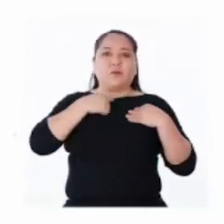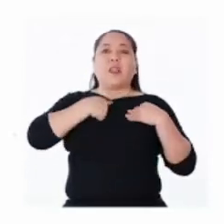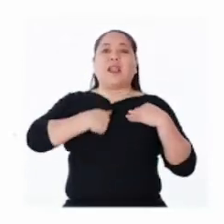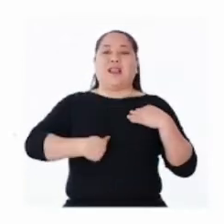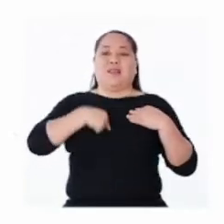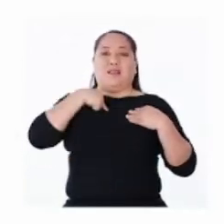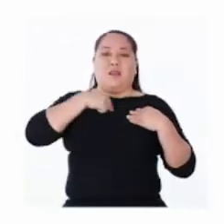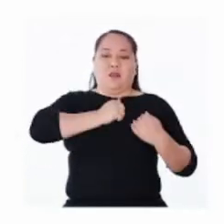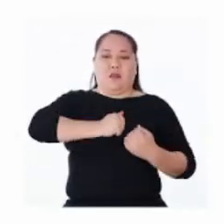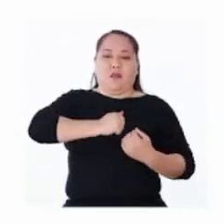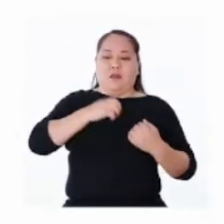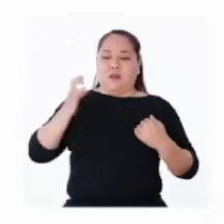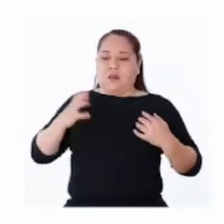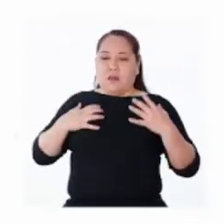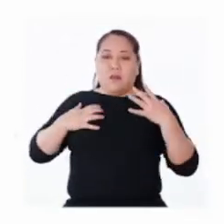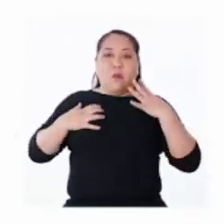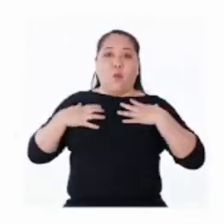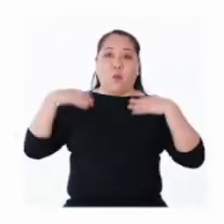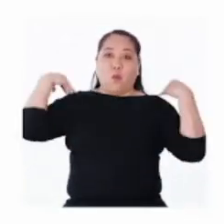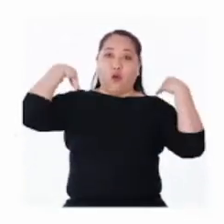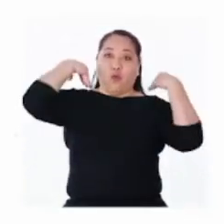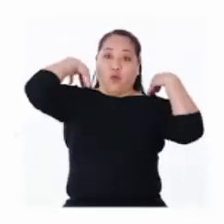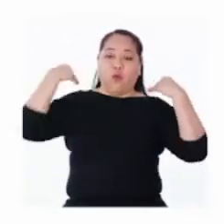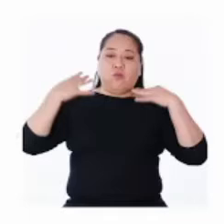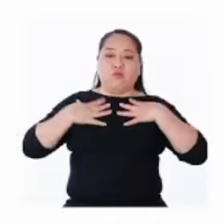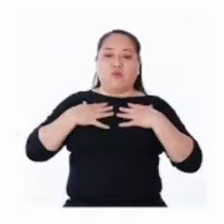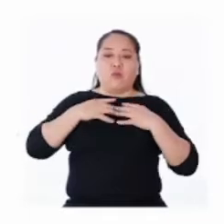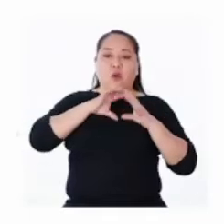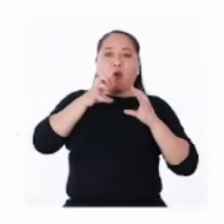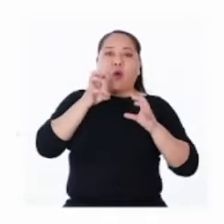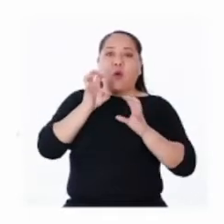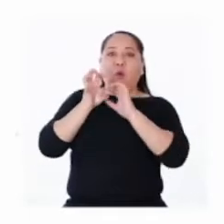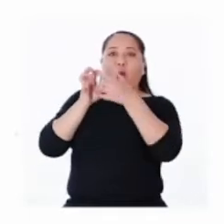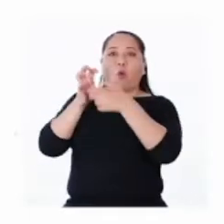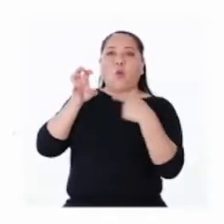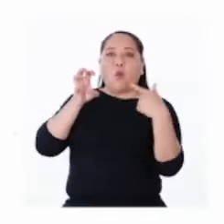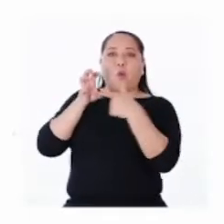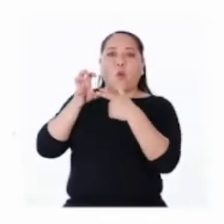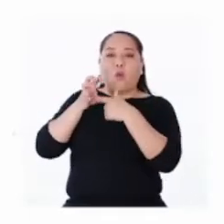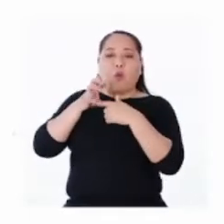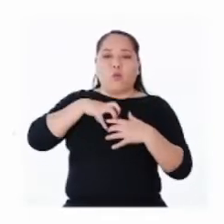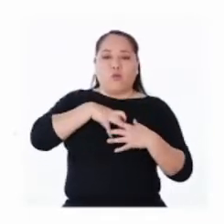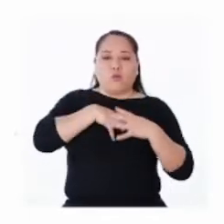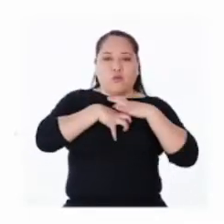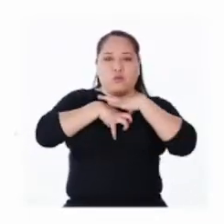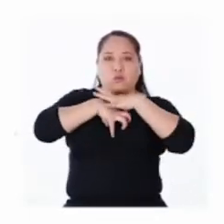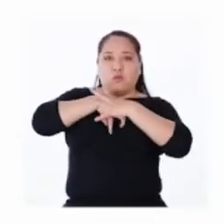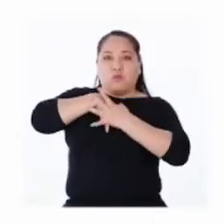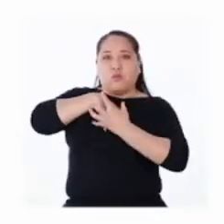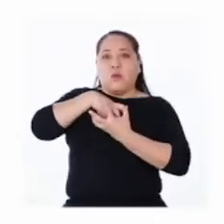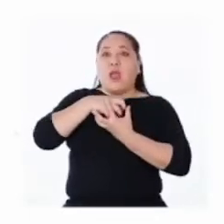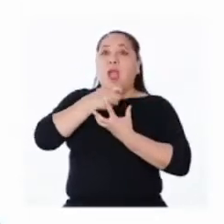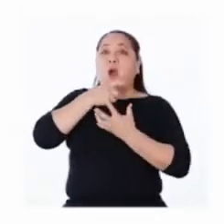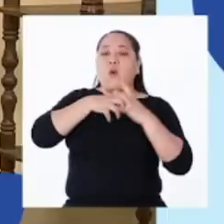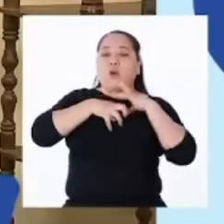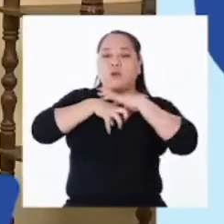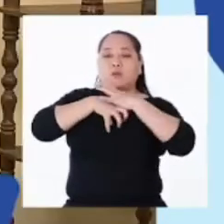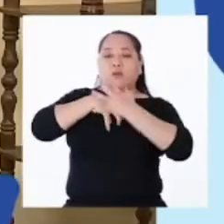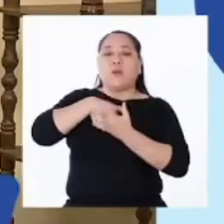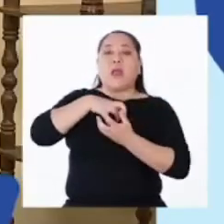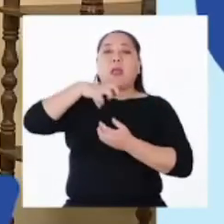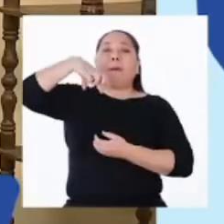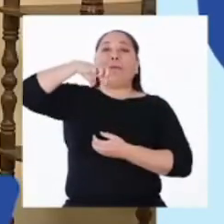está dentro de un saco delgado lleno de líquido denominado pericardio, que es una membrana.